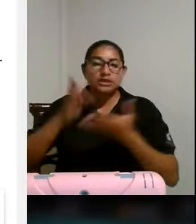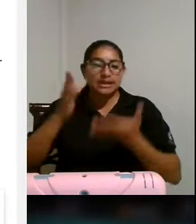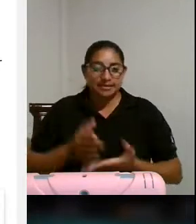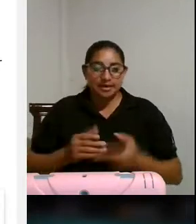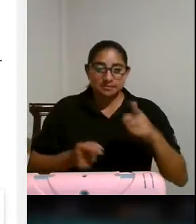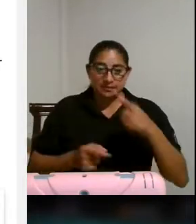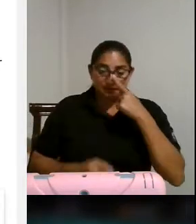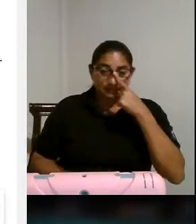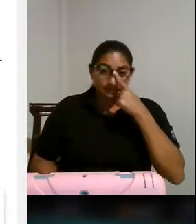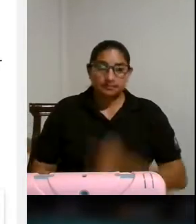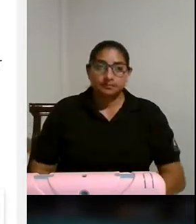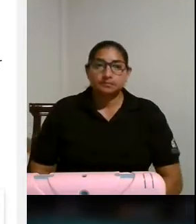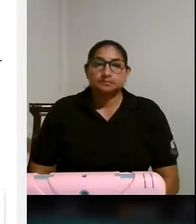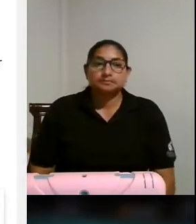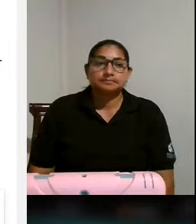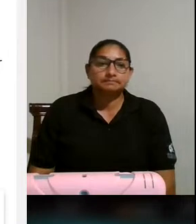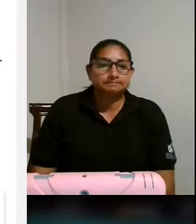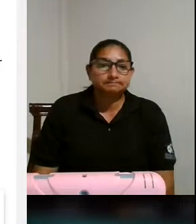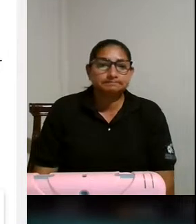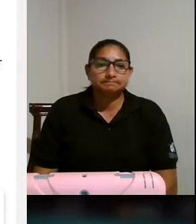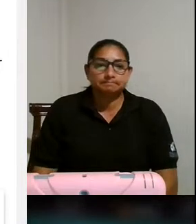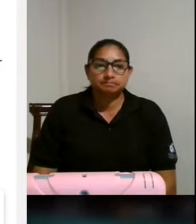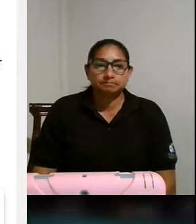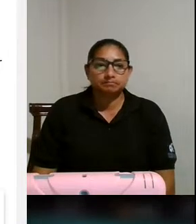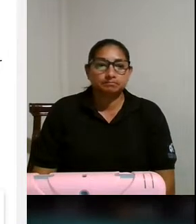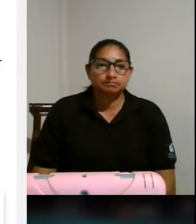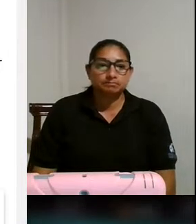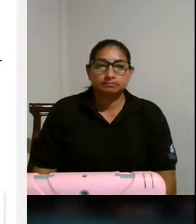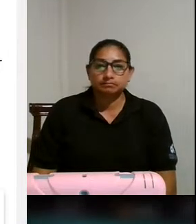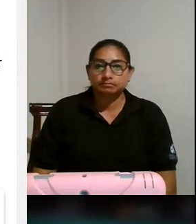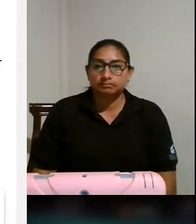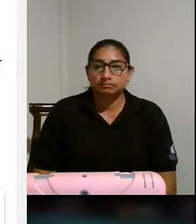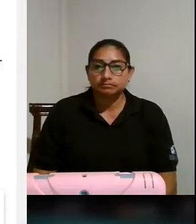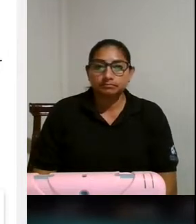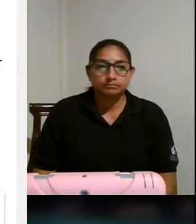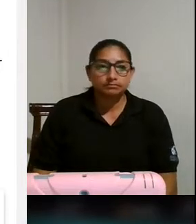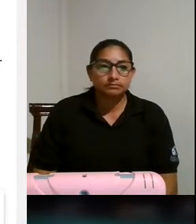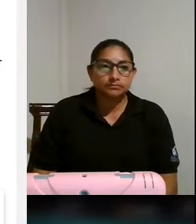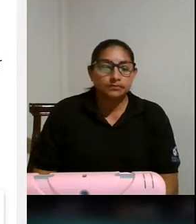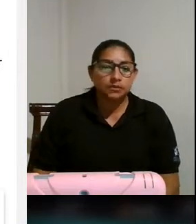este ejercicito y vamos a verlo.